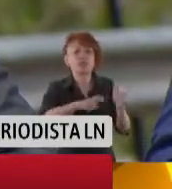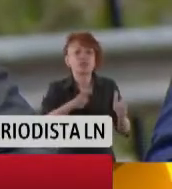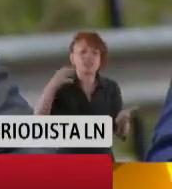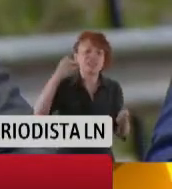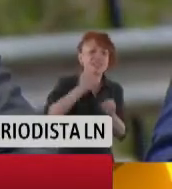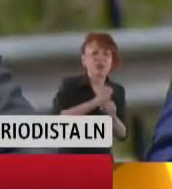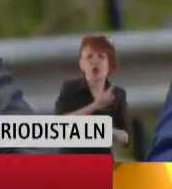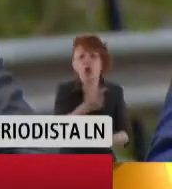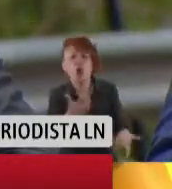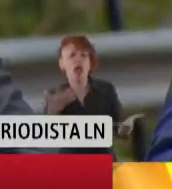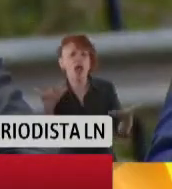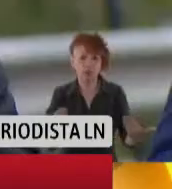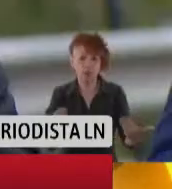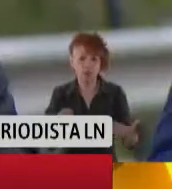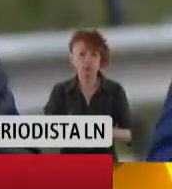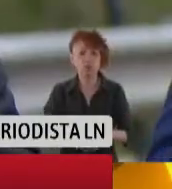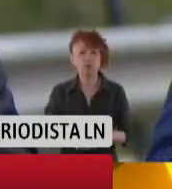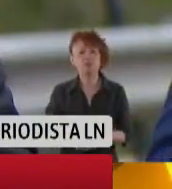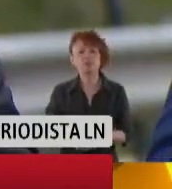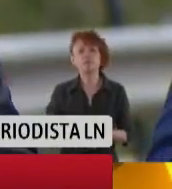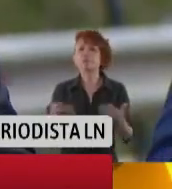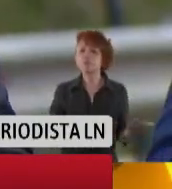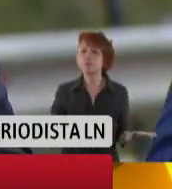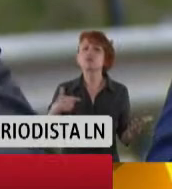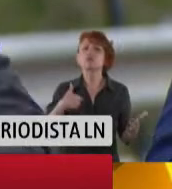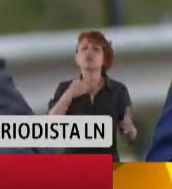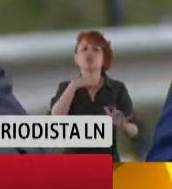juego, estar jugando